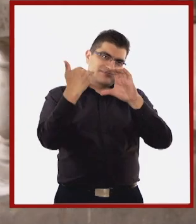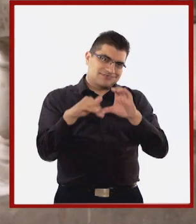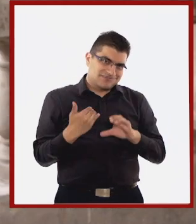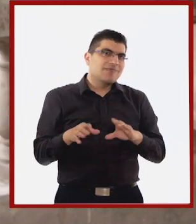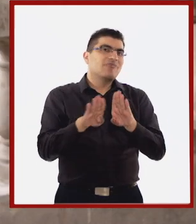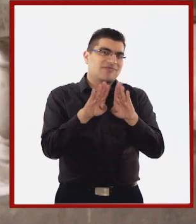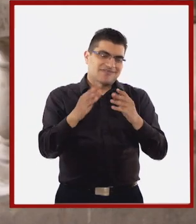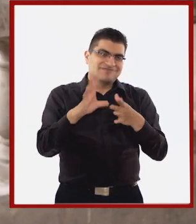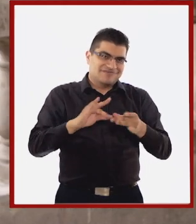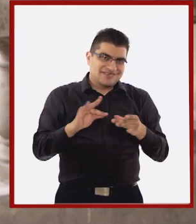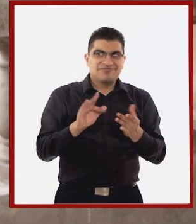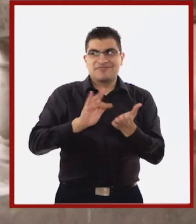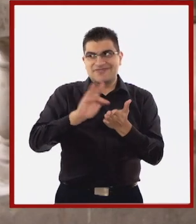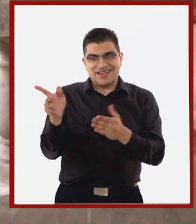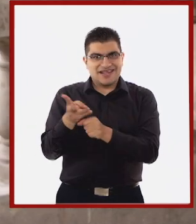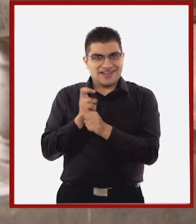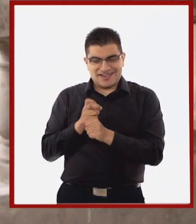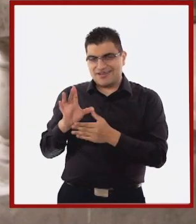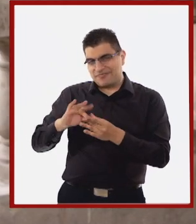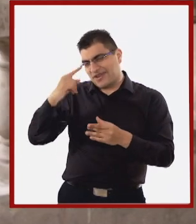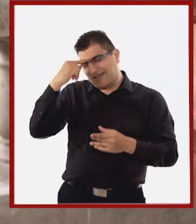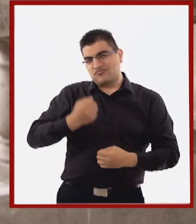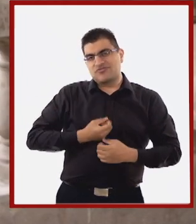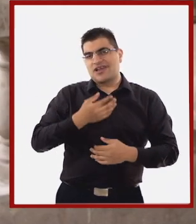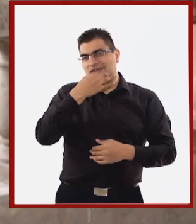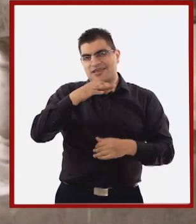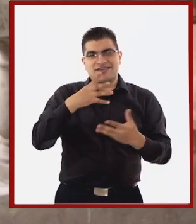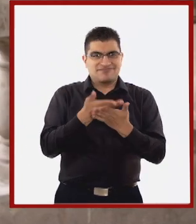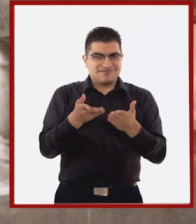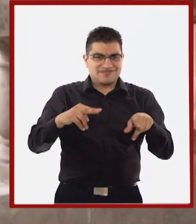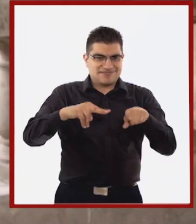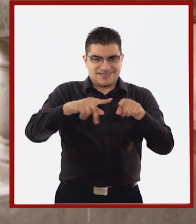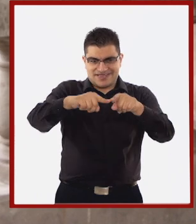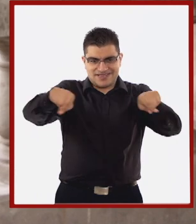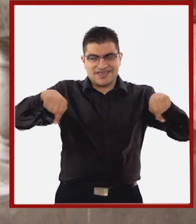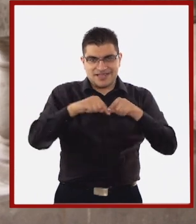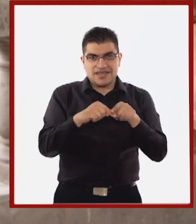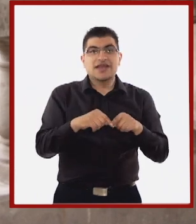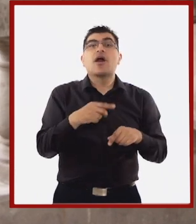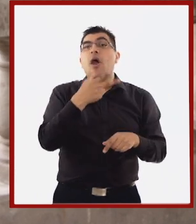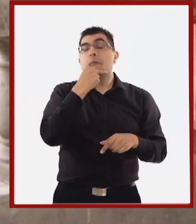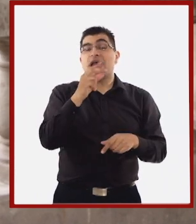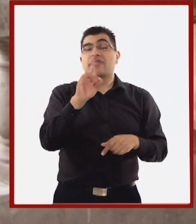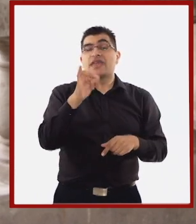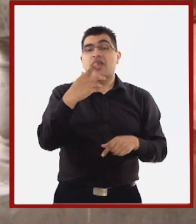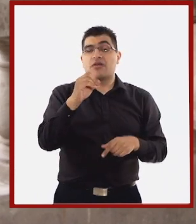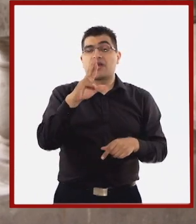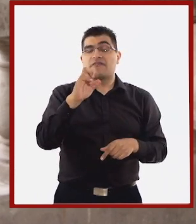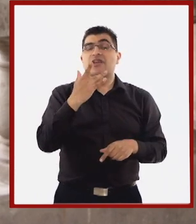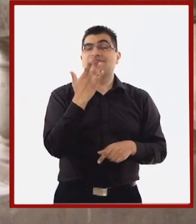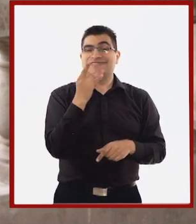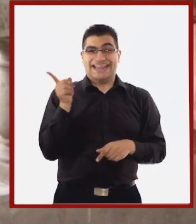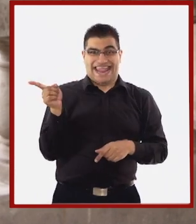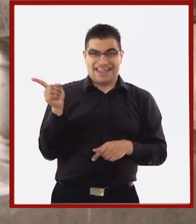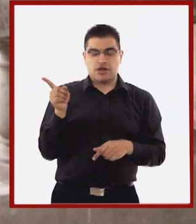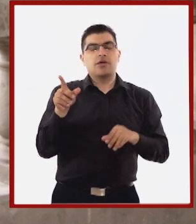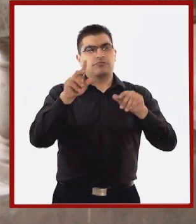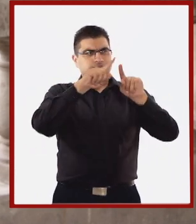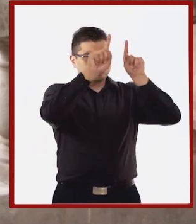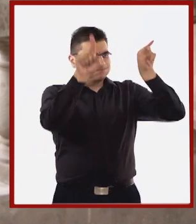porque digamos que se murió tu perro, yo me tengo que poner triste. ¿Por qué? ¿Cómo me imagino eso? Yo nunca he tenido